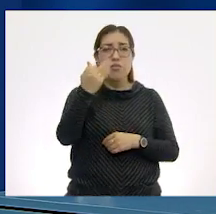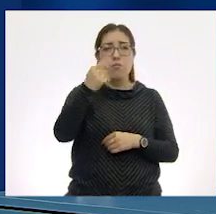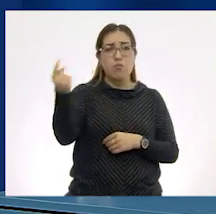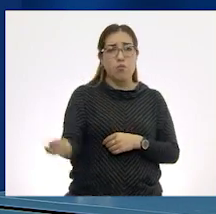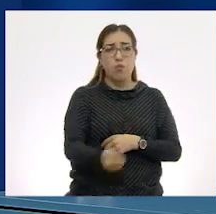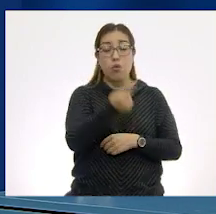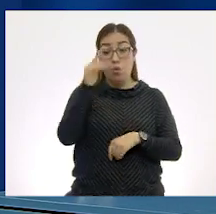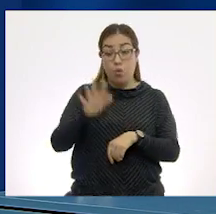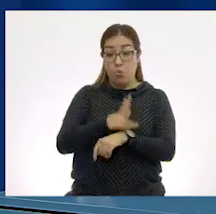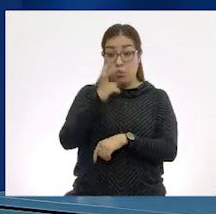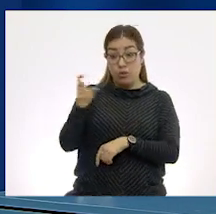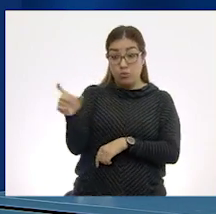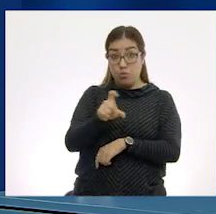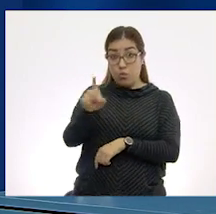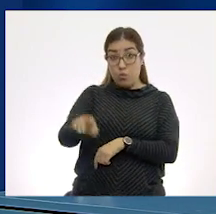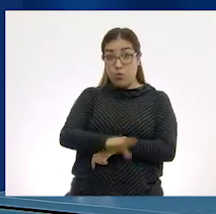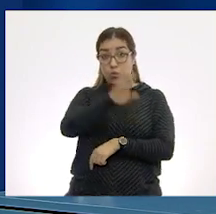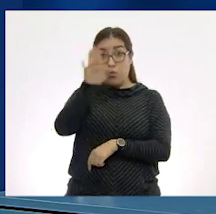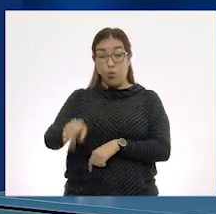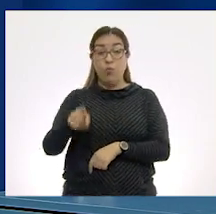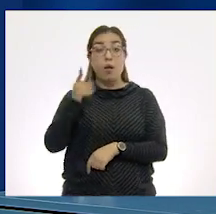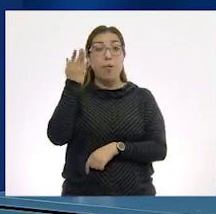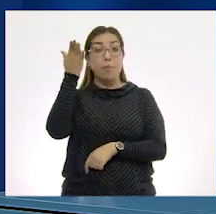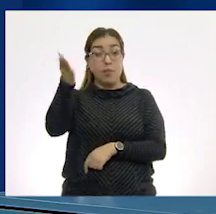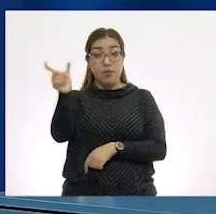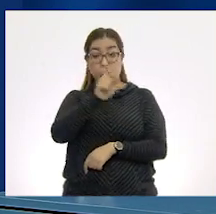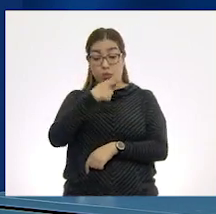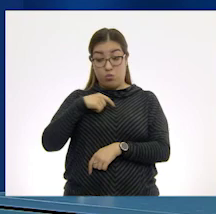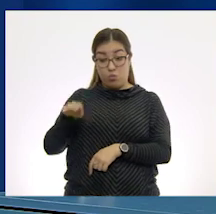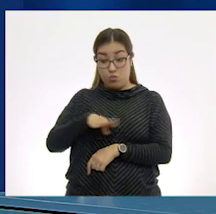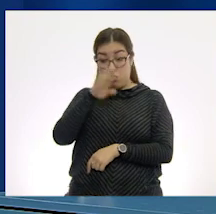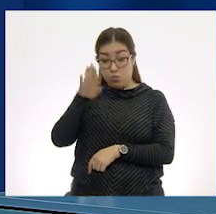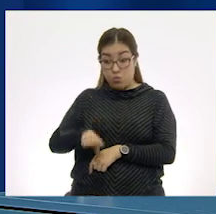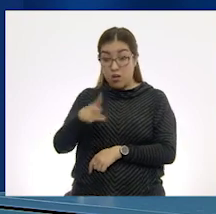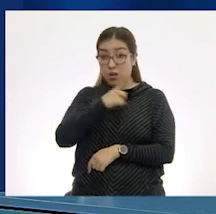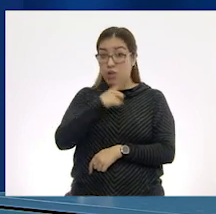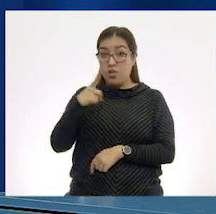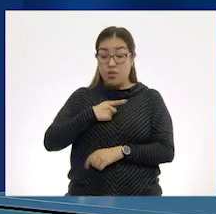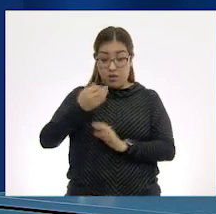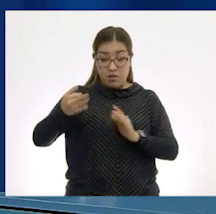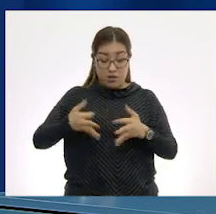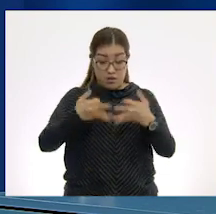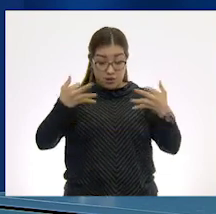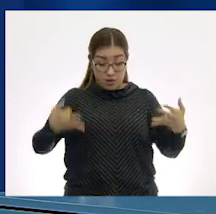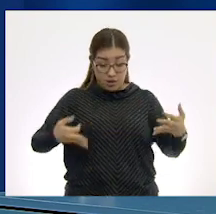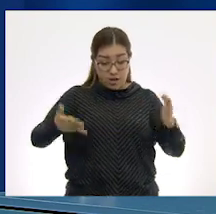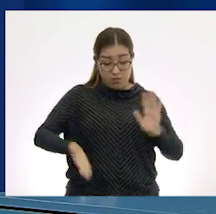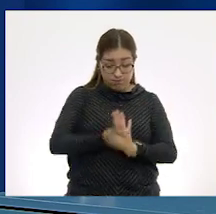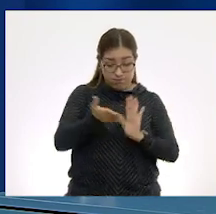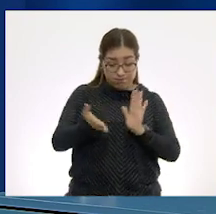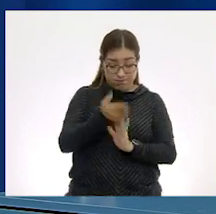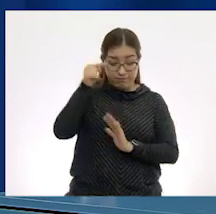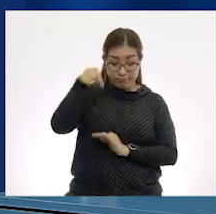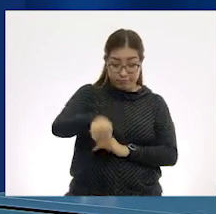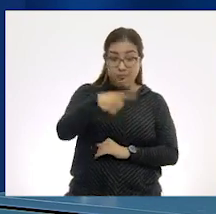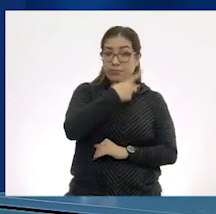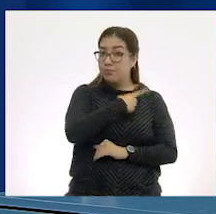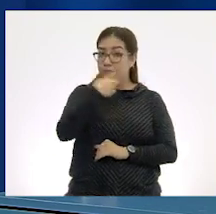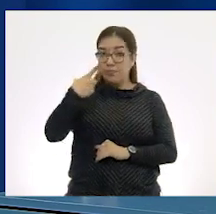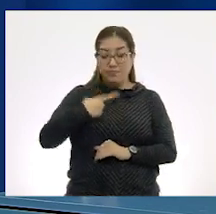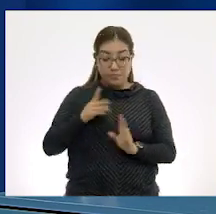morir fuera enterrado en un mausoleo con réplicas de 8,000 guerreros chinos. ¿No lo